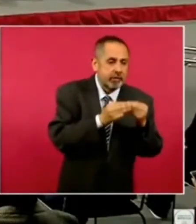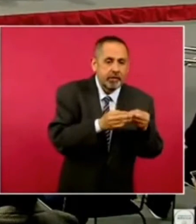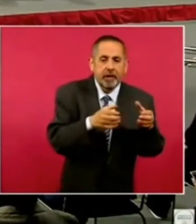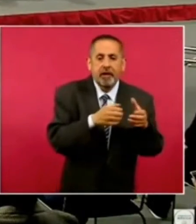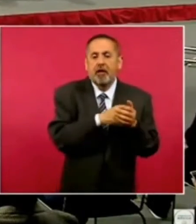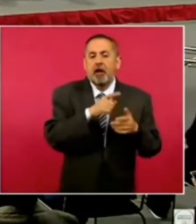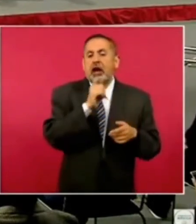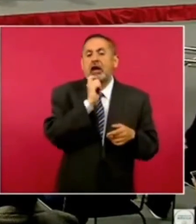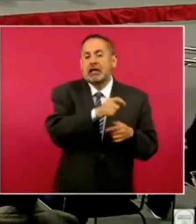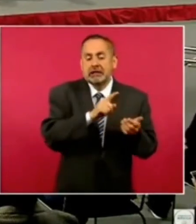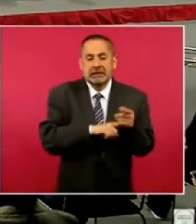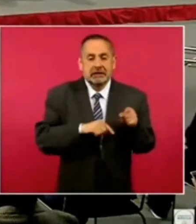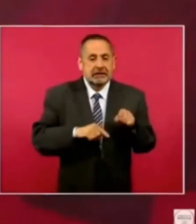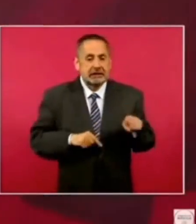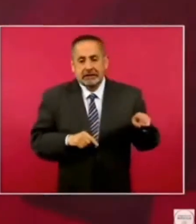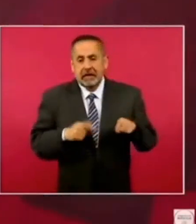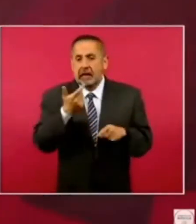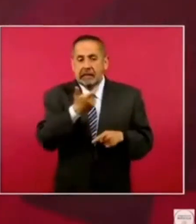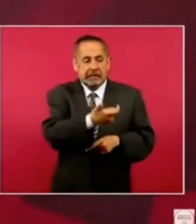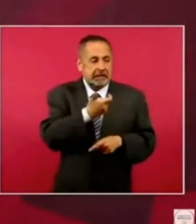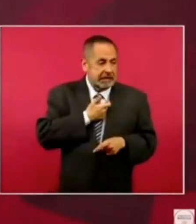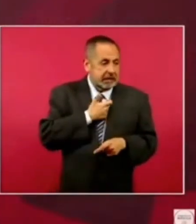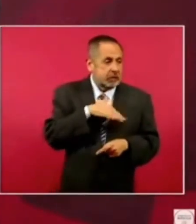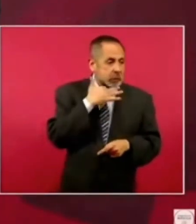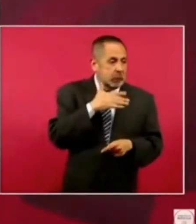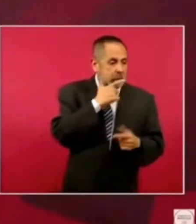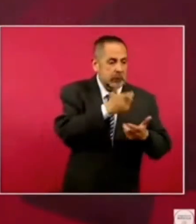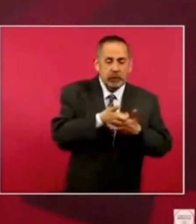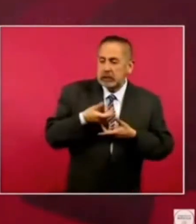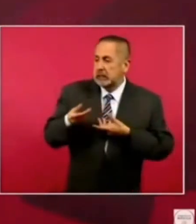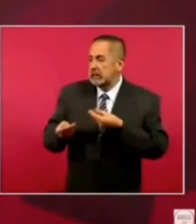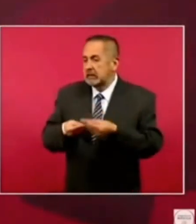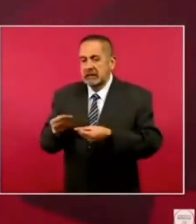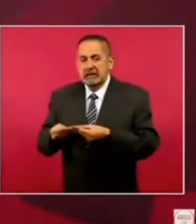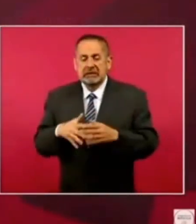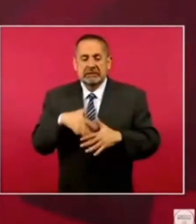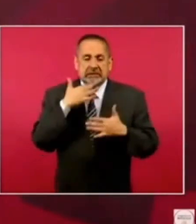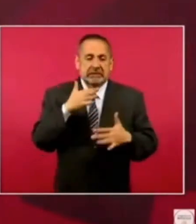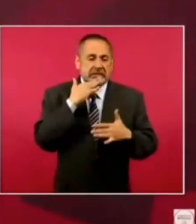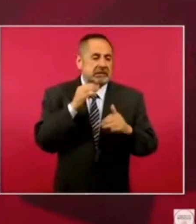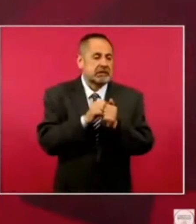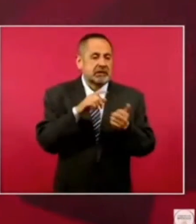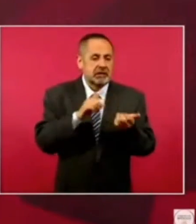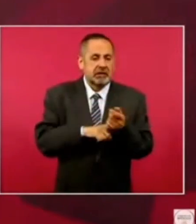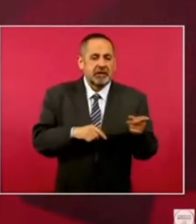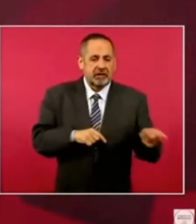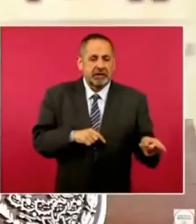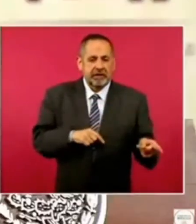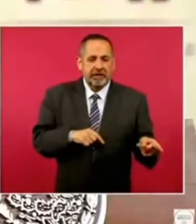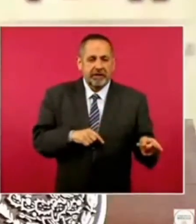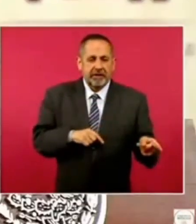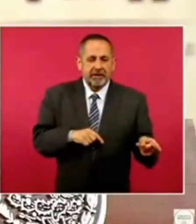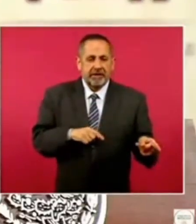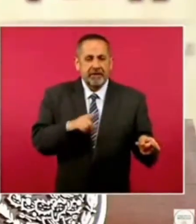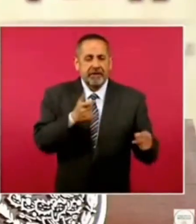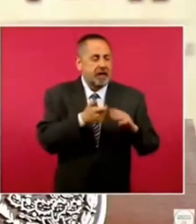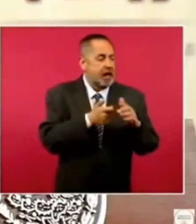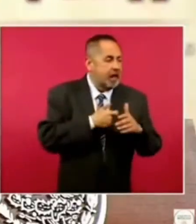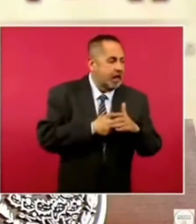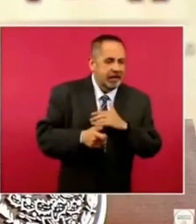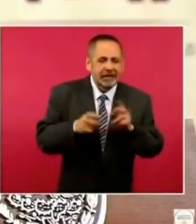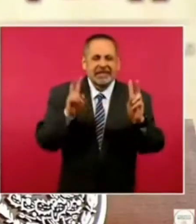y operaciones con recursos de procedencia ilícita conocido como lavado de